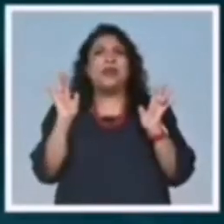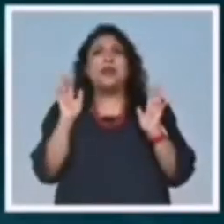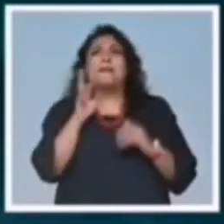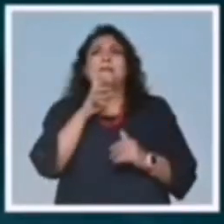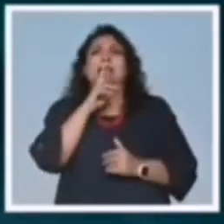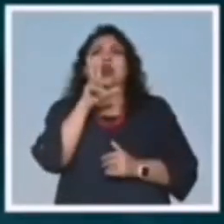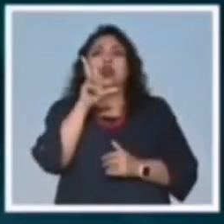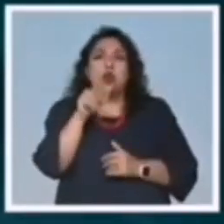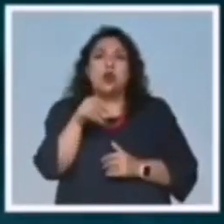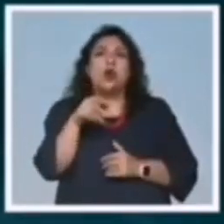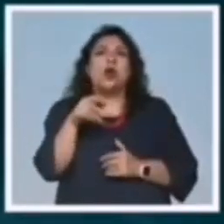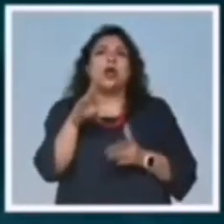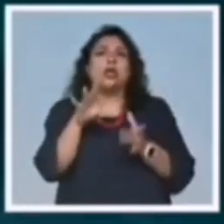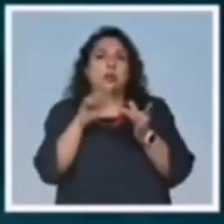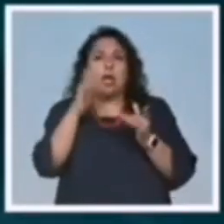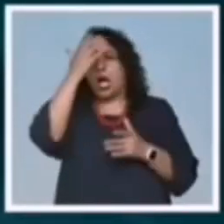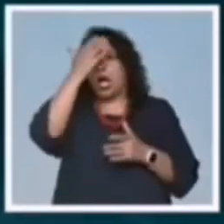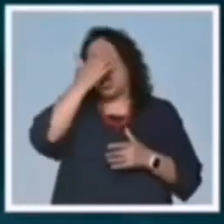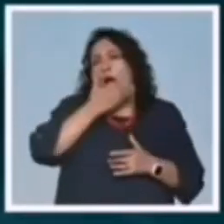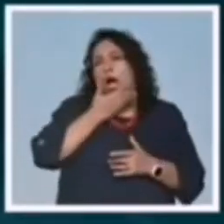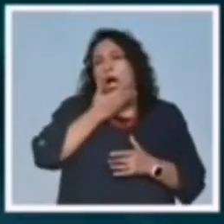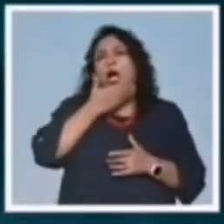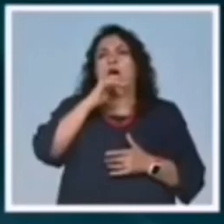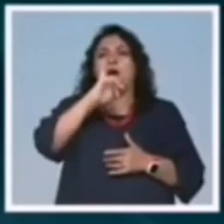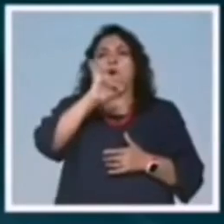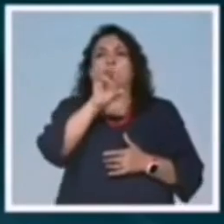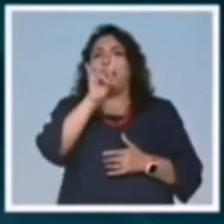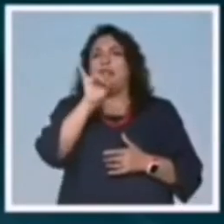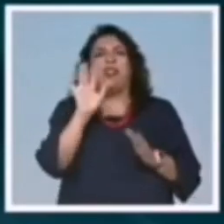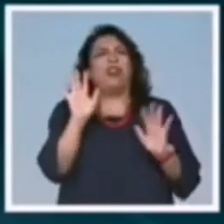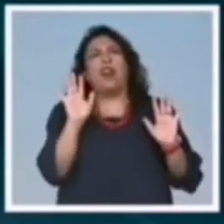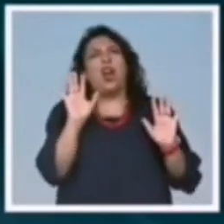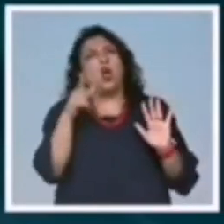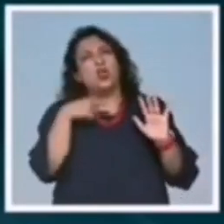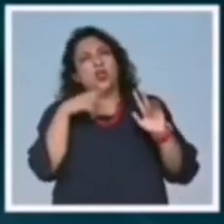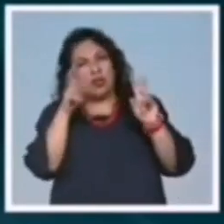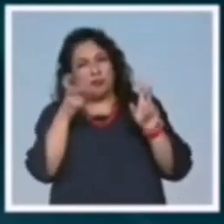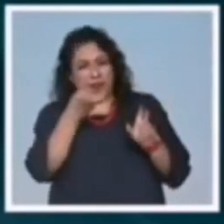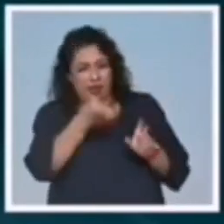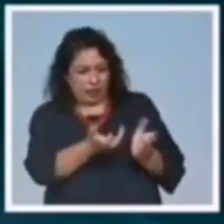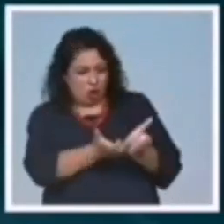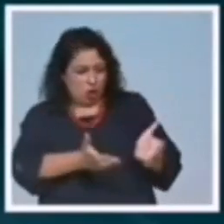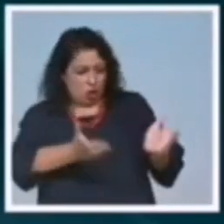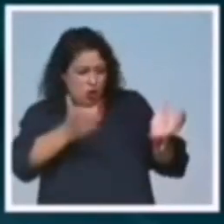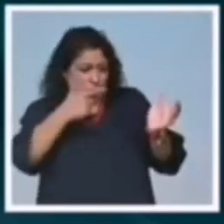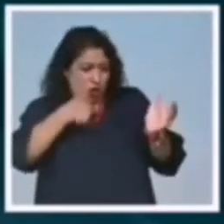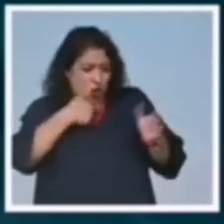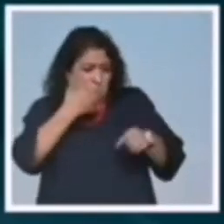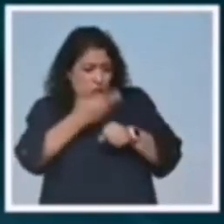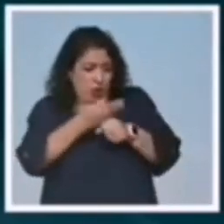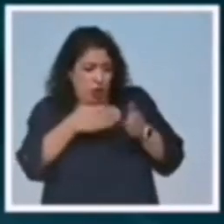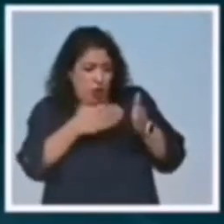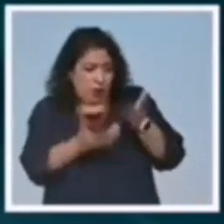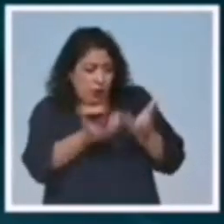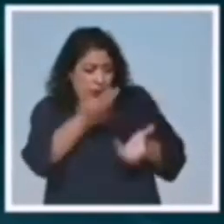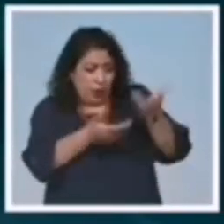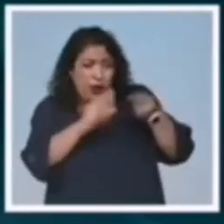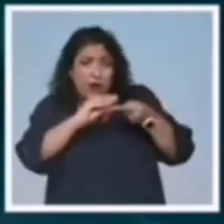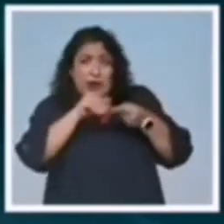en lugar de hablar de, no sé, la máscara de jade, de no sé qué, voy a hablar de esta olla, que es la olla con la que estoy cociendo los frijoles, que